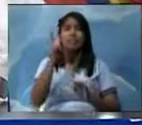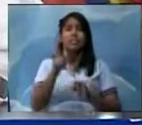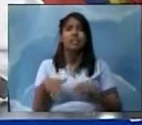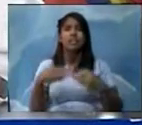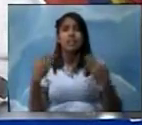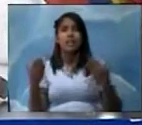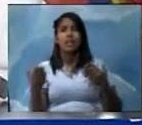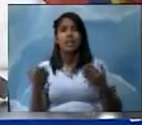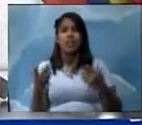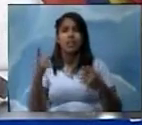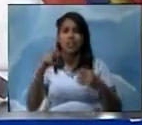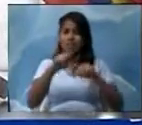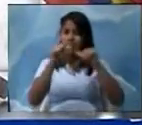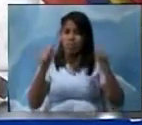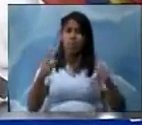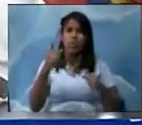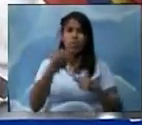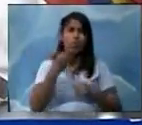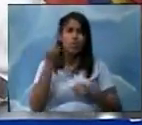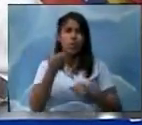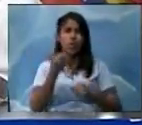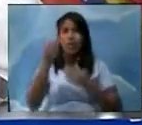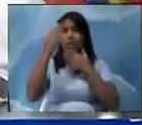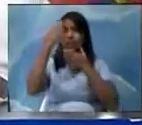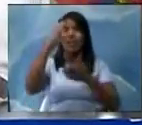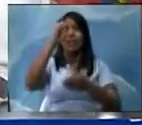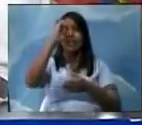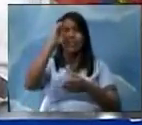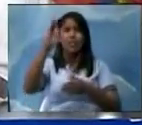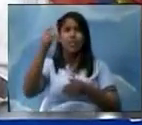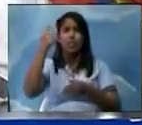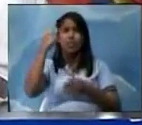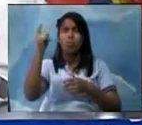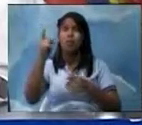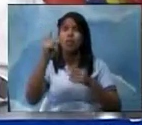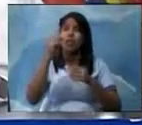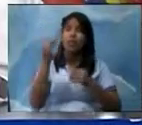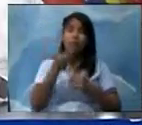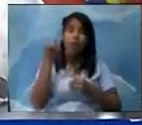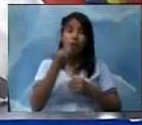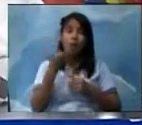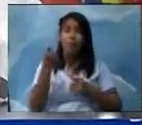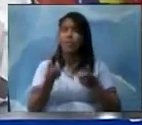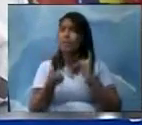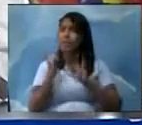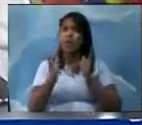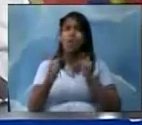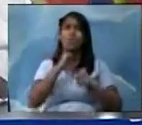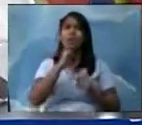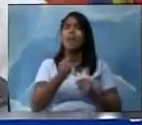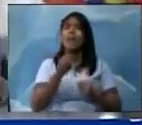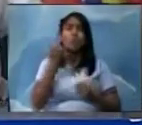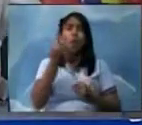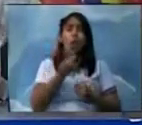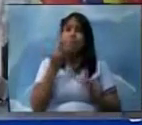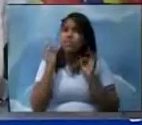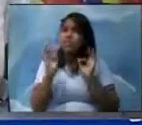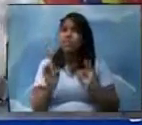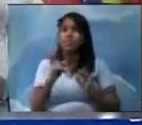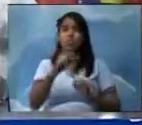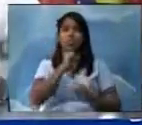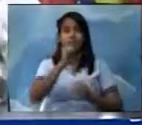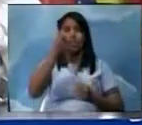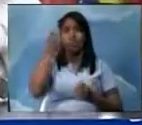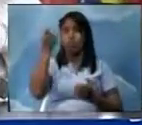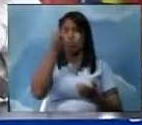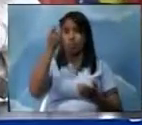gracias a Dios por estos muchachos gracias a Dios por Daniel que aunque era un joven era